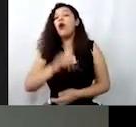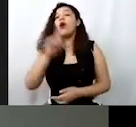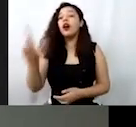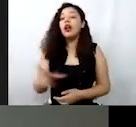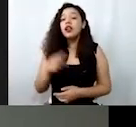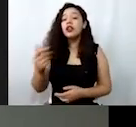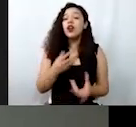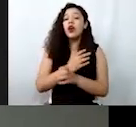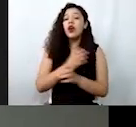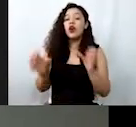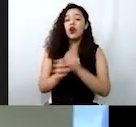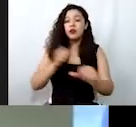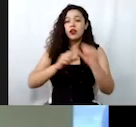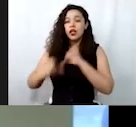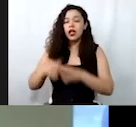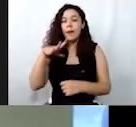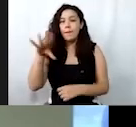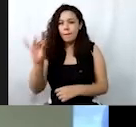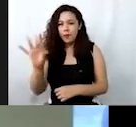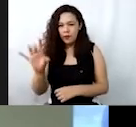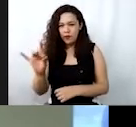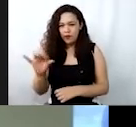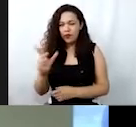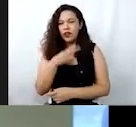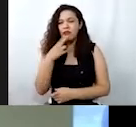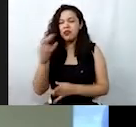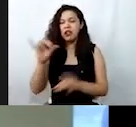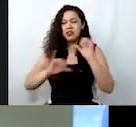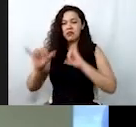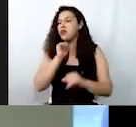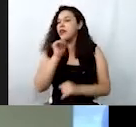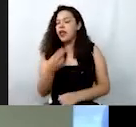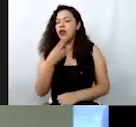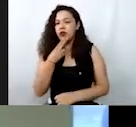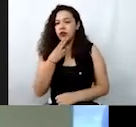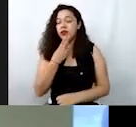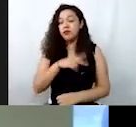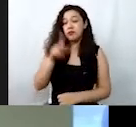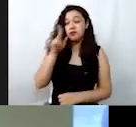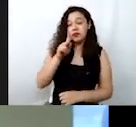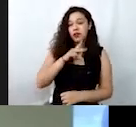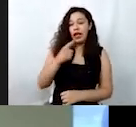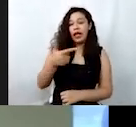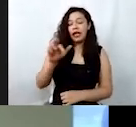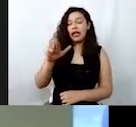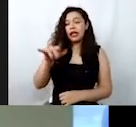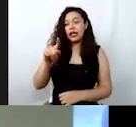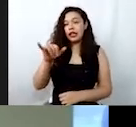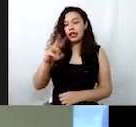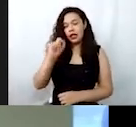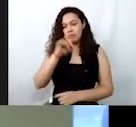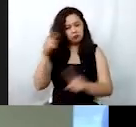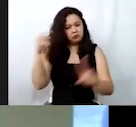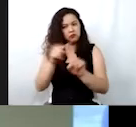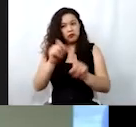producto que sustituyera el pegamento, así no estaríamos utilizando químicos, y experimentamos que la grenetina puede cumplir con el mismo propósito y es de